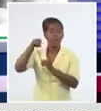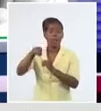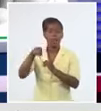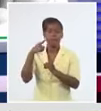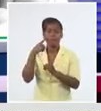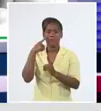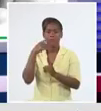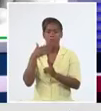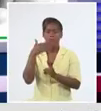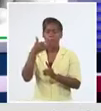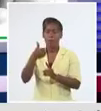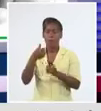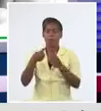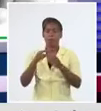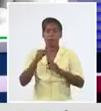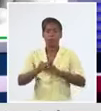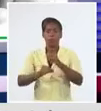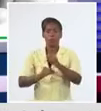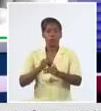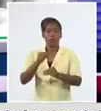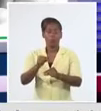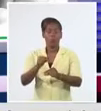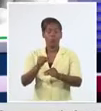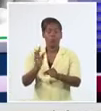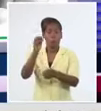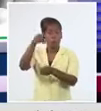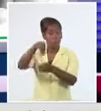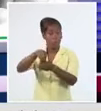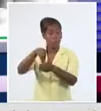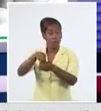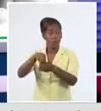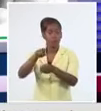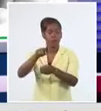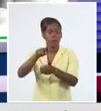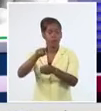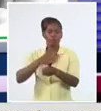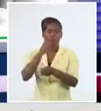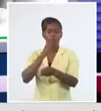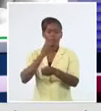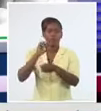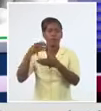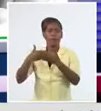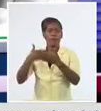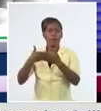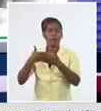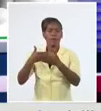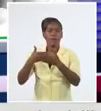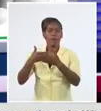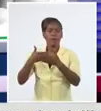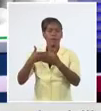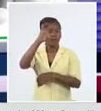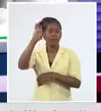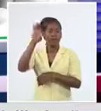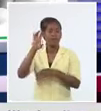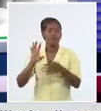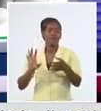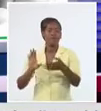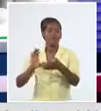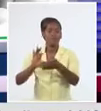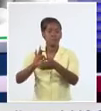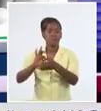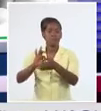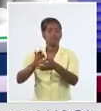la institución. Uno de estos centros es apadrinado por la empresa de telecomunicaciones de Cuba, ETEX,